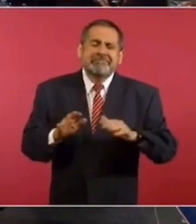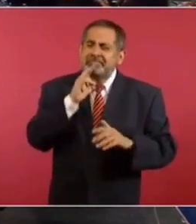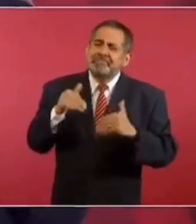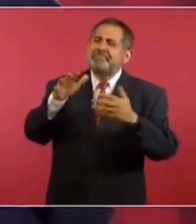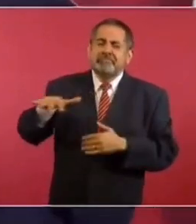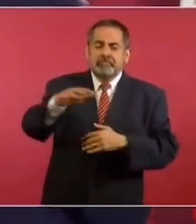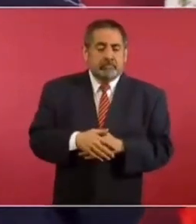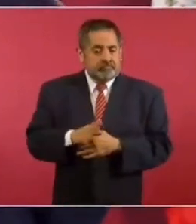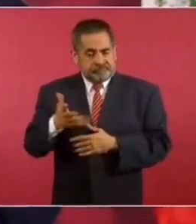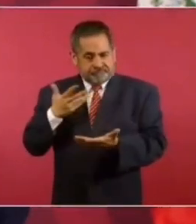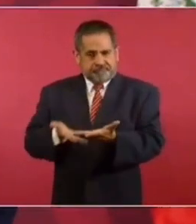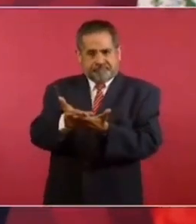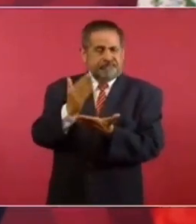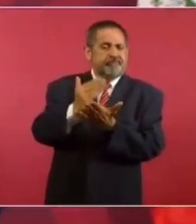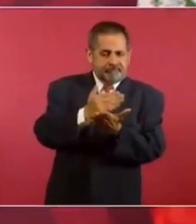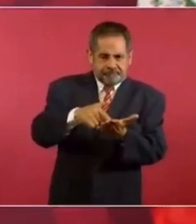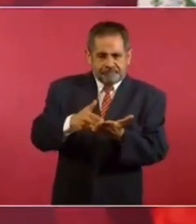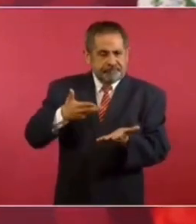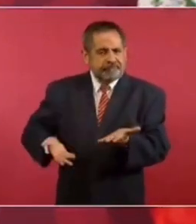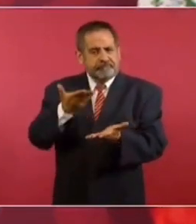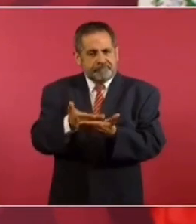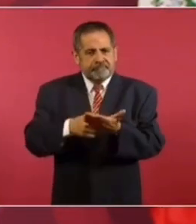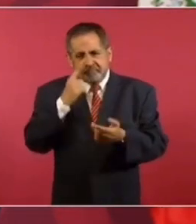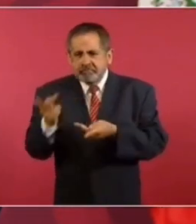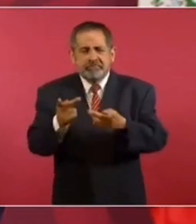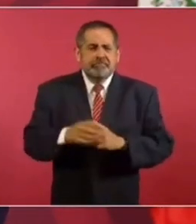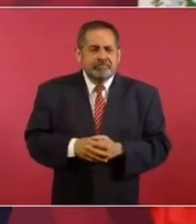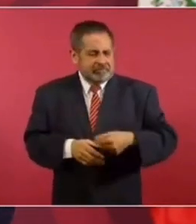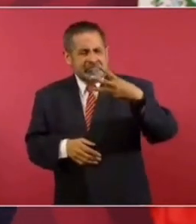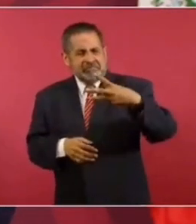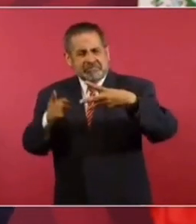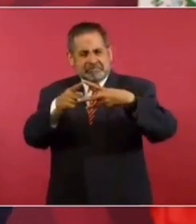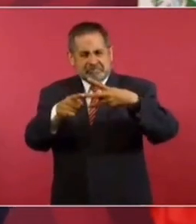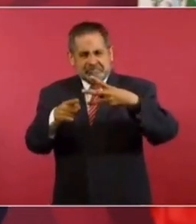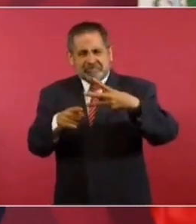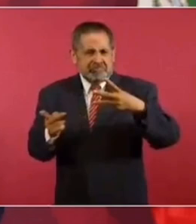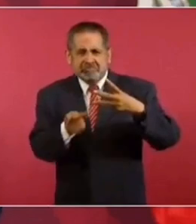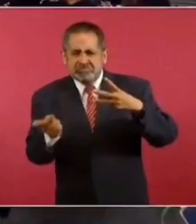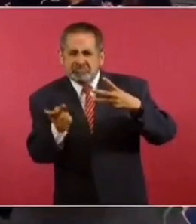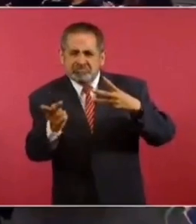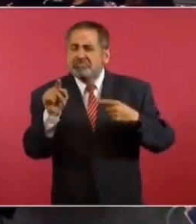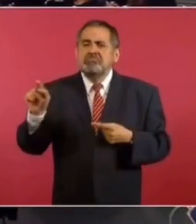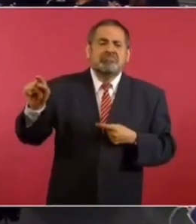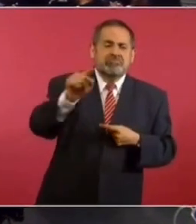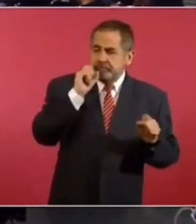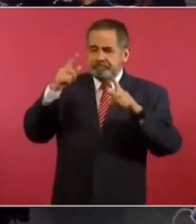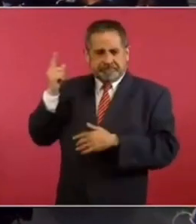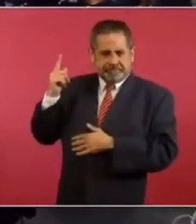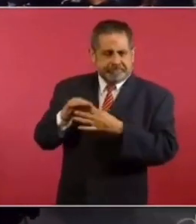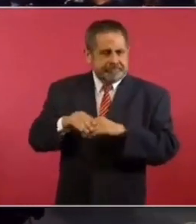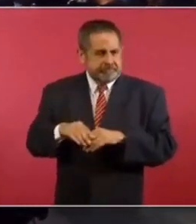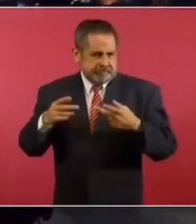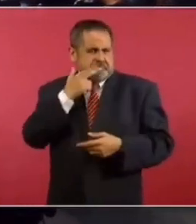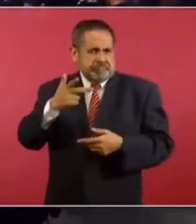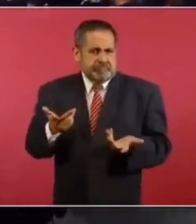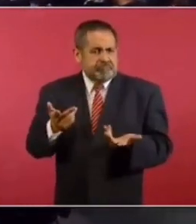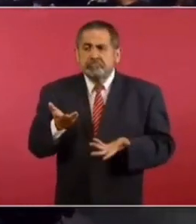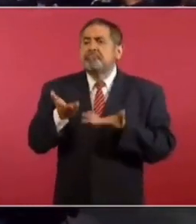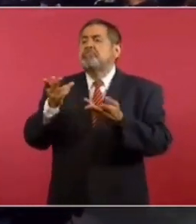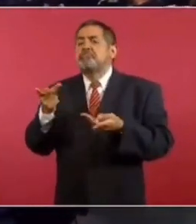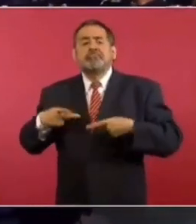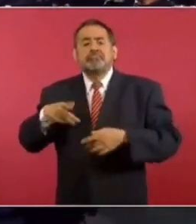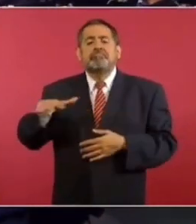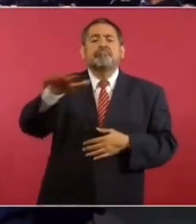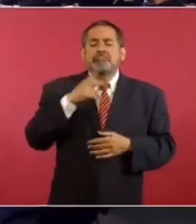Y ya tengo aquí la propuesta de las tres preguntas. Las pasadas, sí. Estas serían las tres